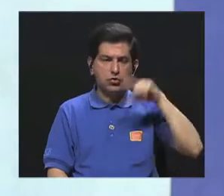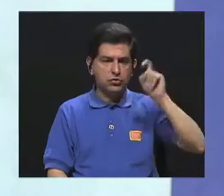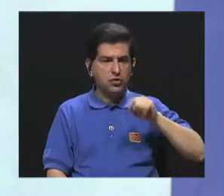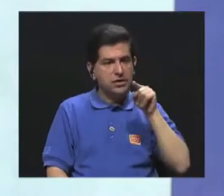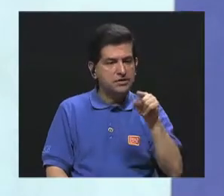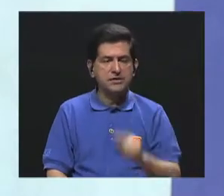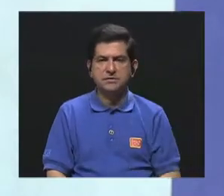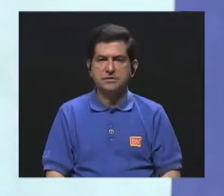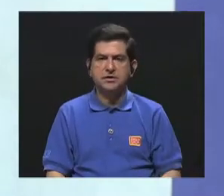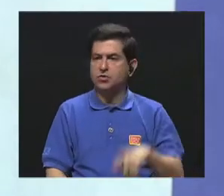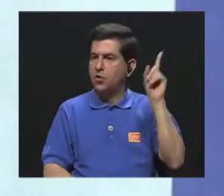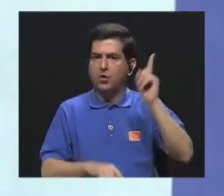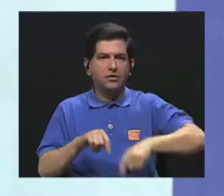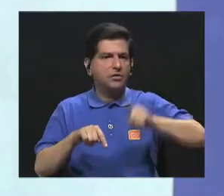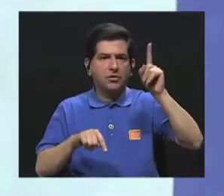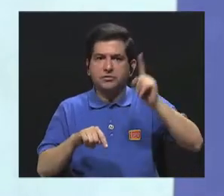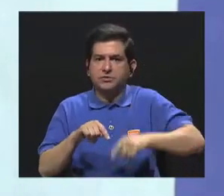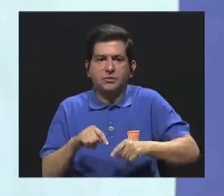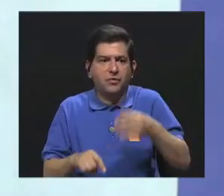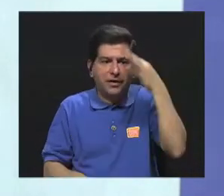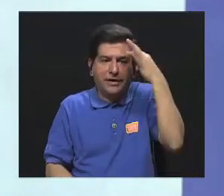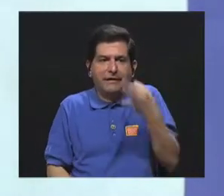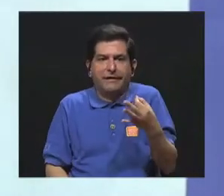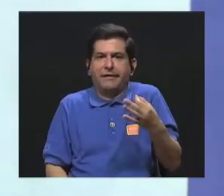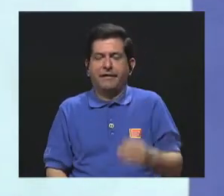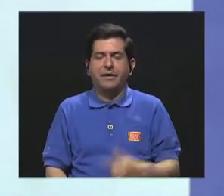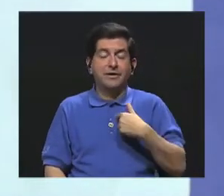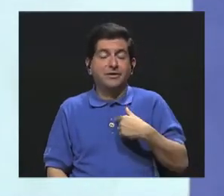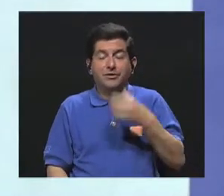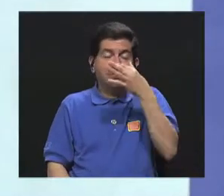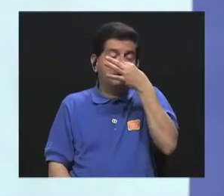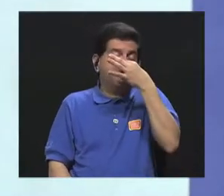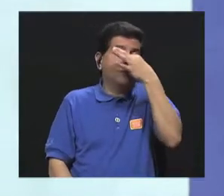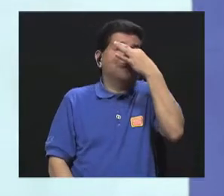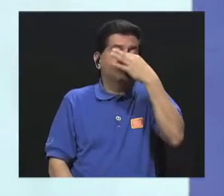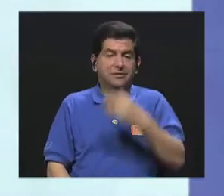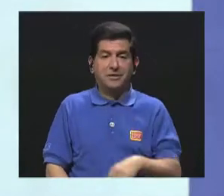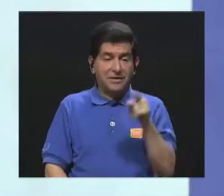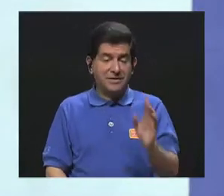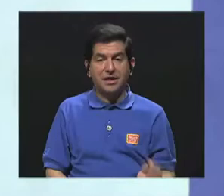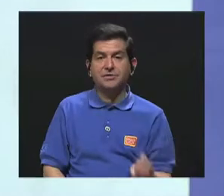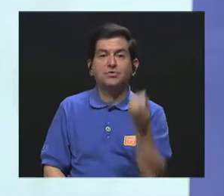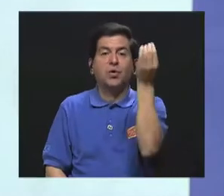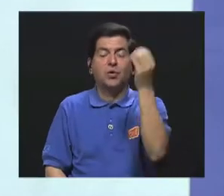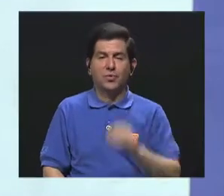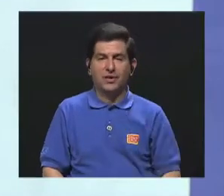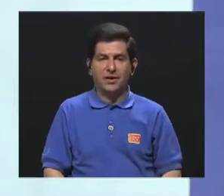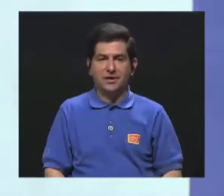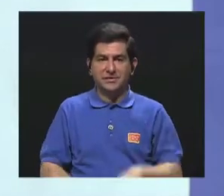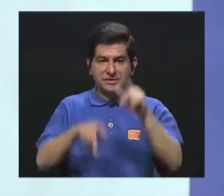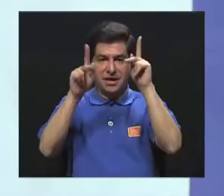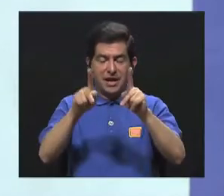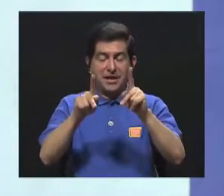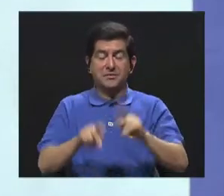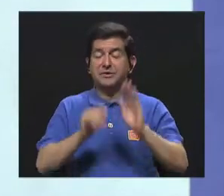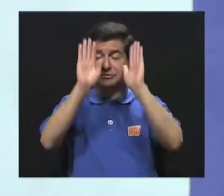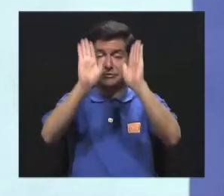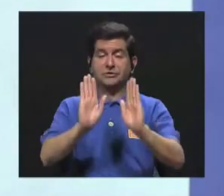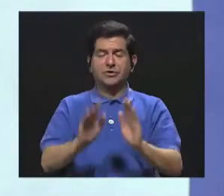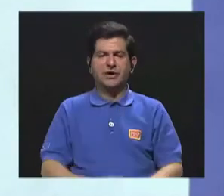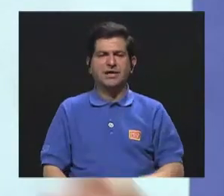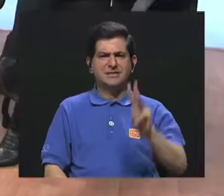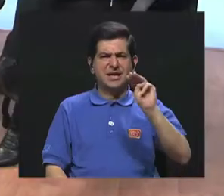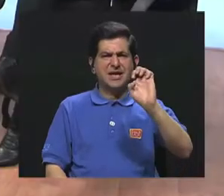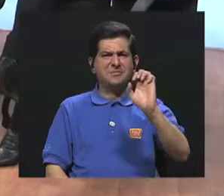esto en algún, porque no podía, o sea, eran, me enamoré. O sea, estos chicos eran como personajes, claro, impresionantes. ¿Y cómo se incorporó